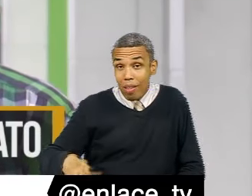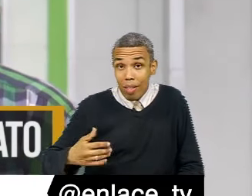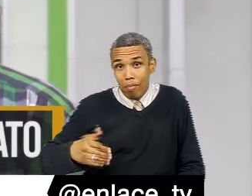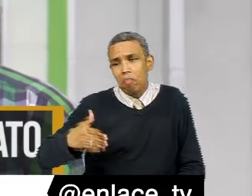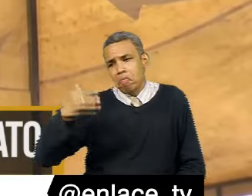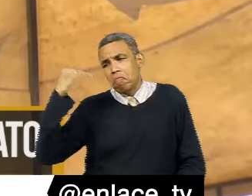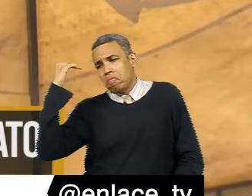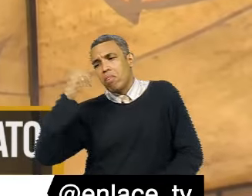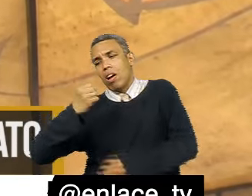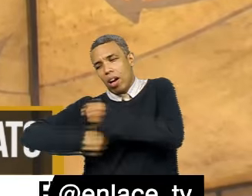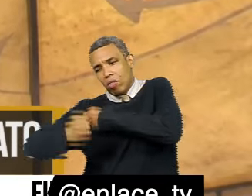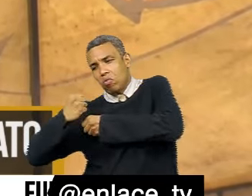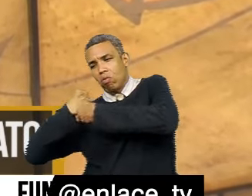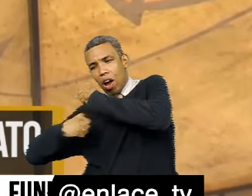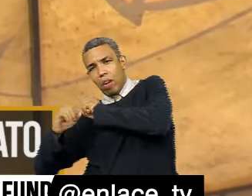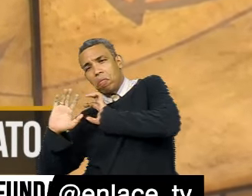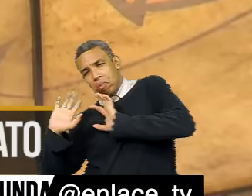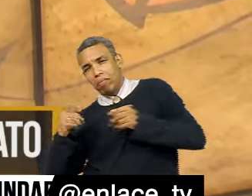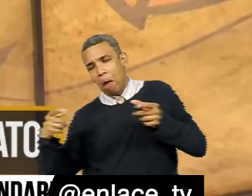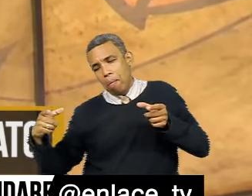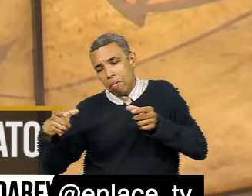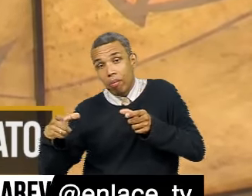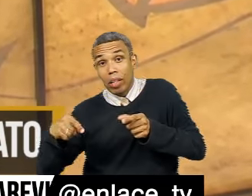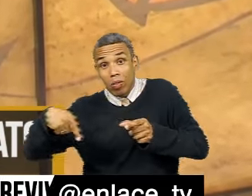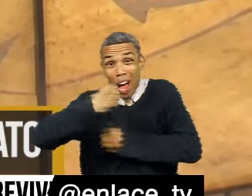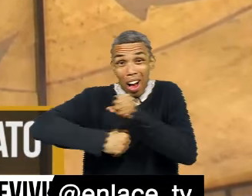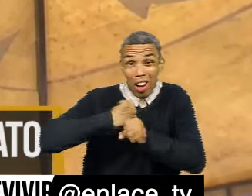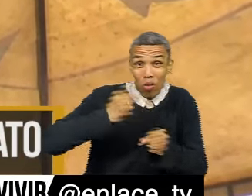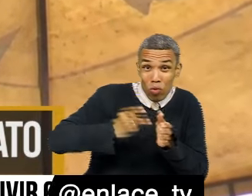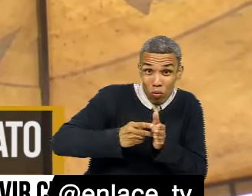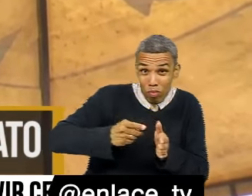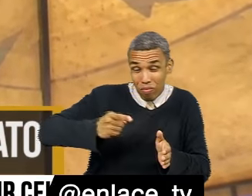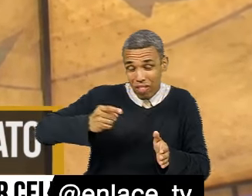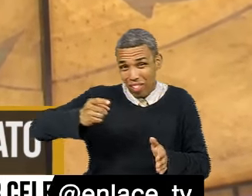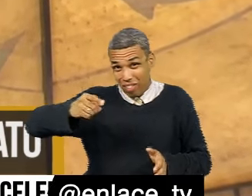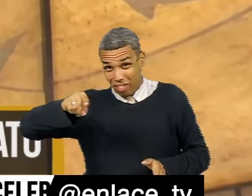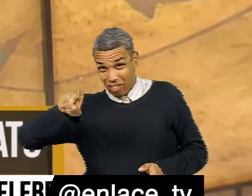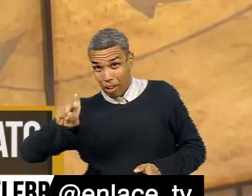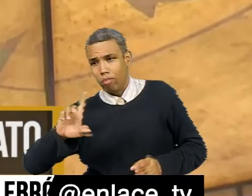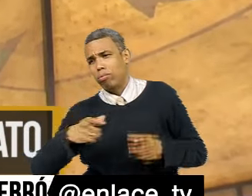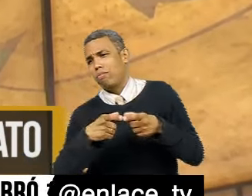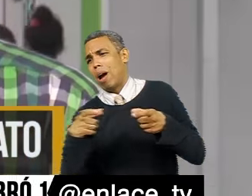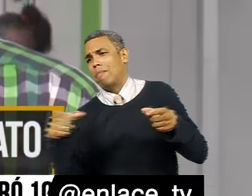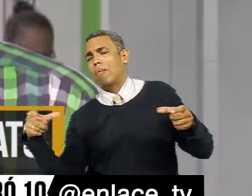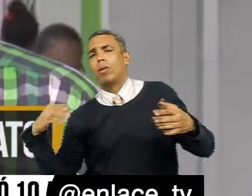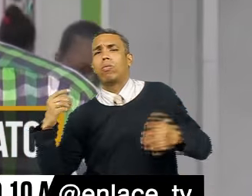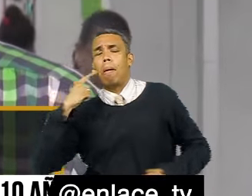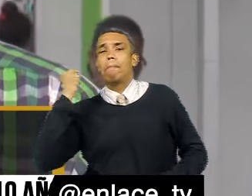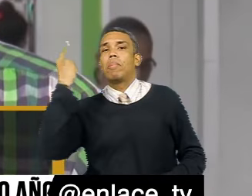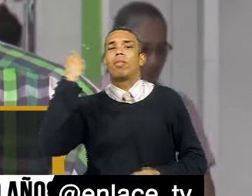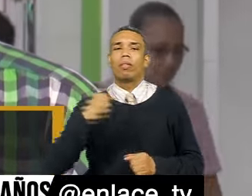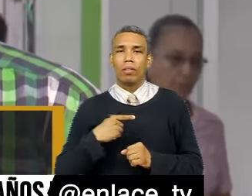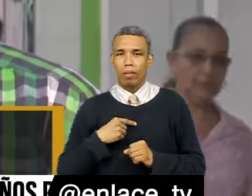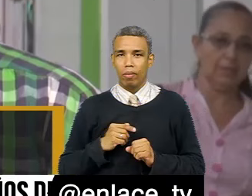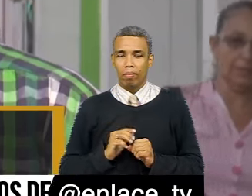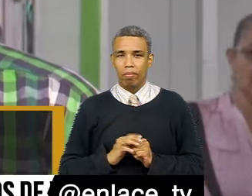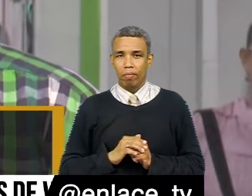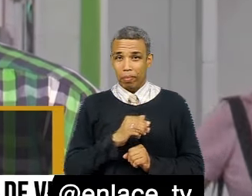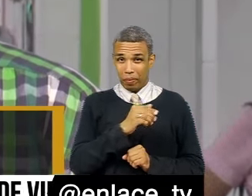las categorías. Del 13 al 16 de octubre se cumple este festival, uno de los más importantes en su género en el país. En el